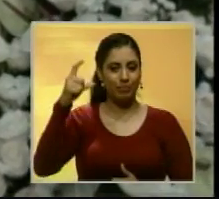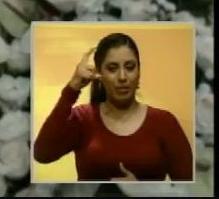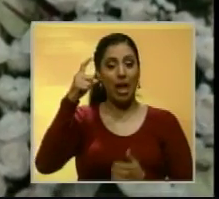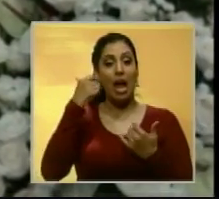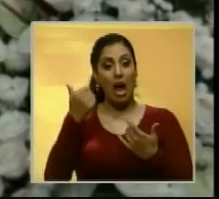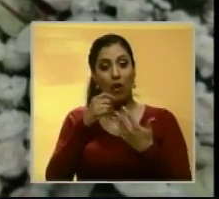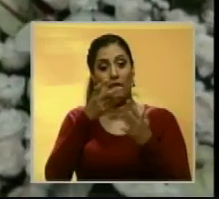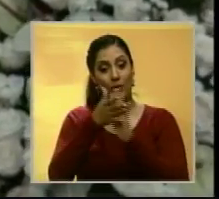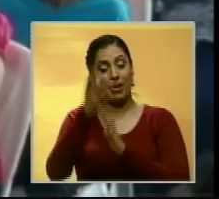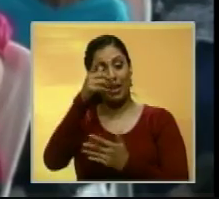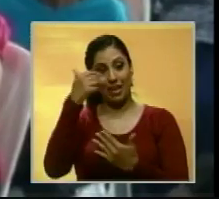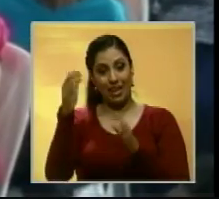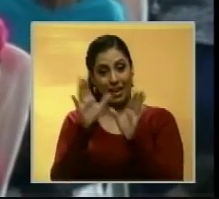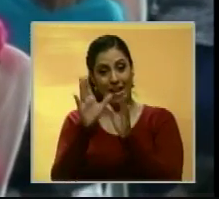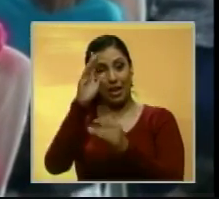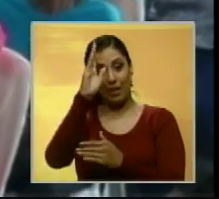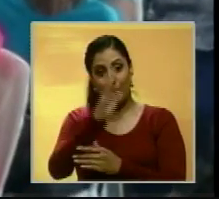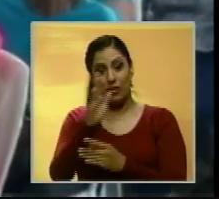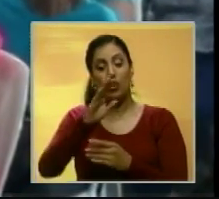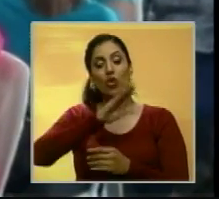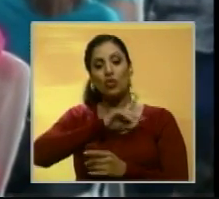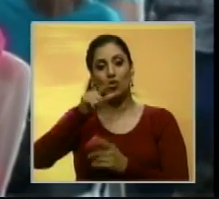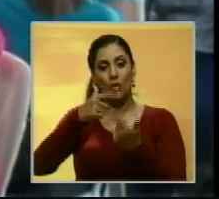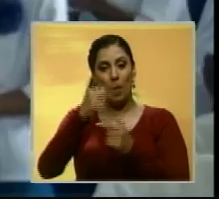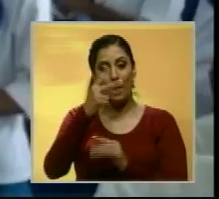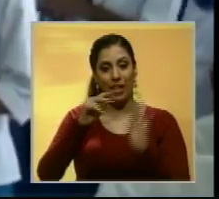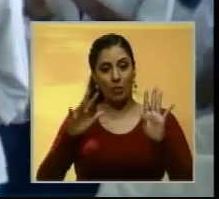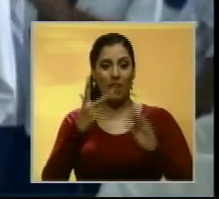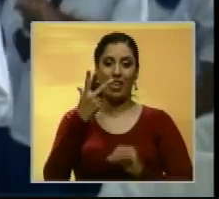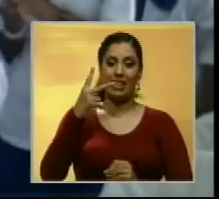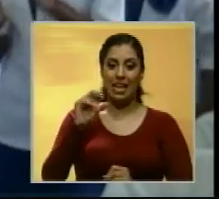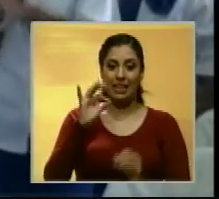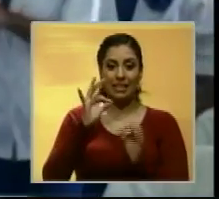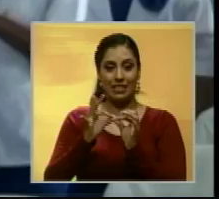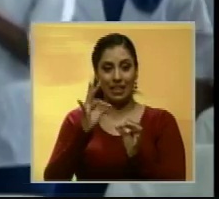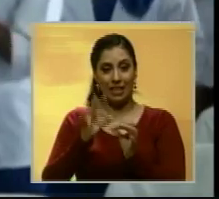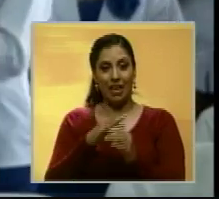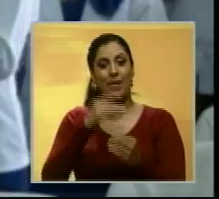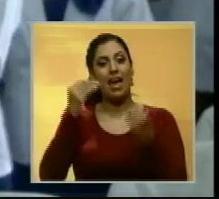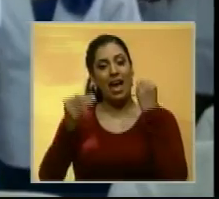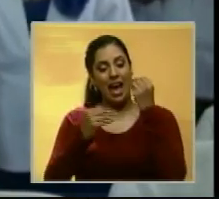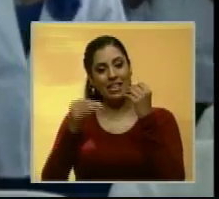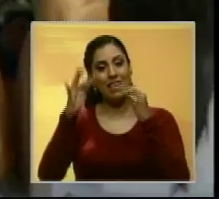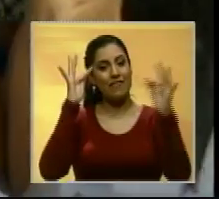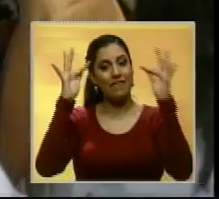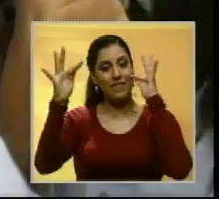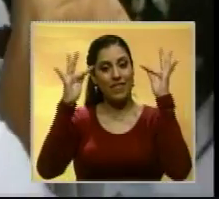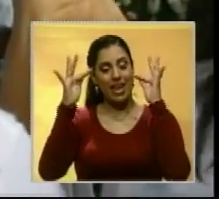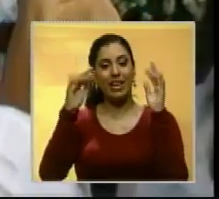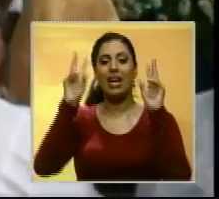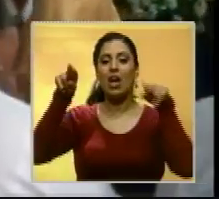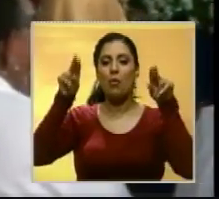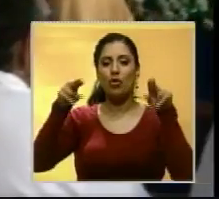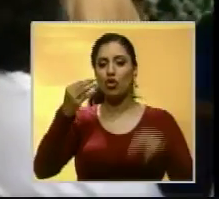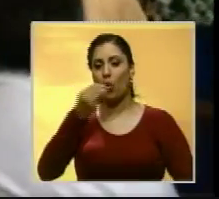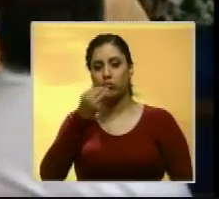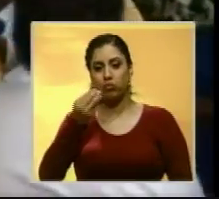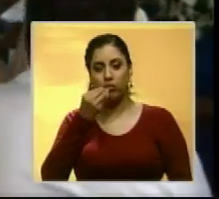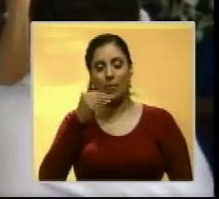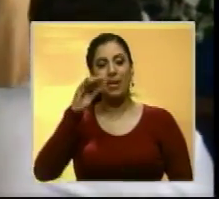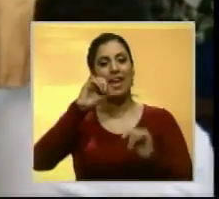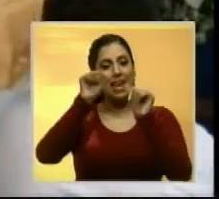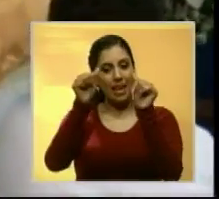Miguel Arcángel, patrono de Río Caribe, durante este 29 y 30 de septiembre se celebran las ferias con exposiciones gastronómicas